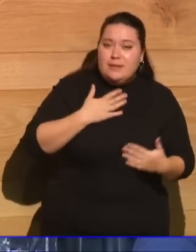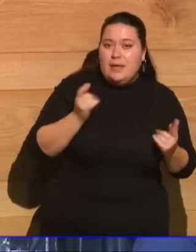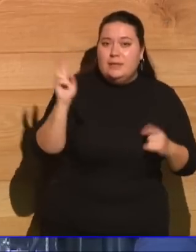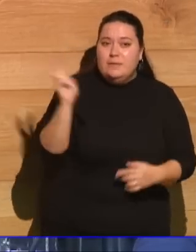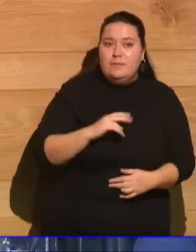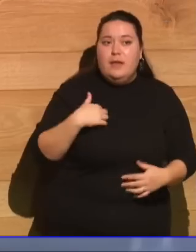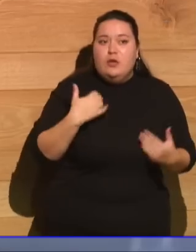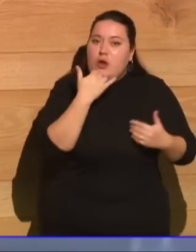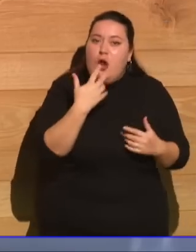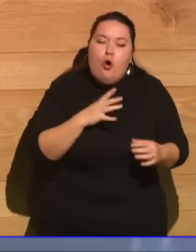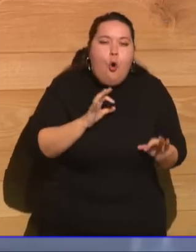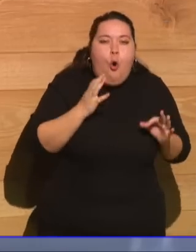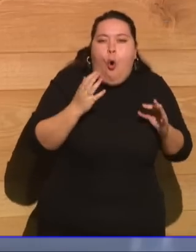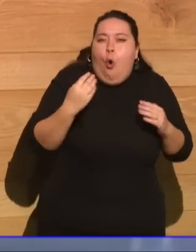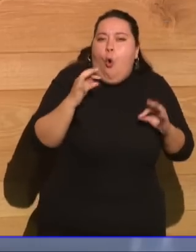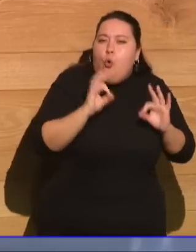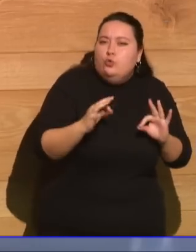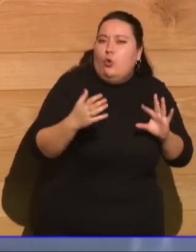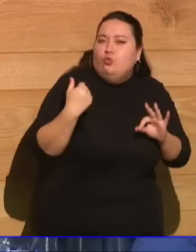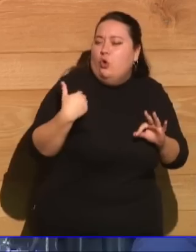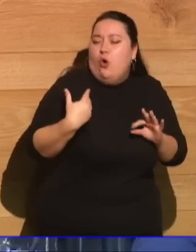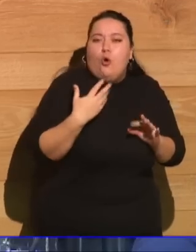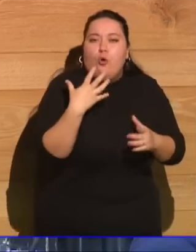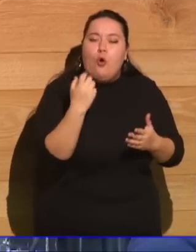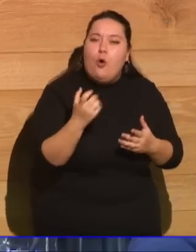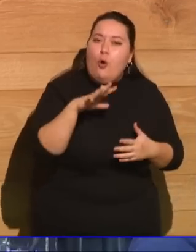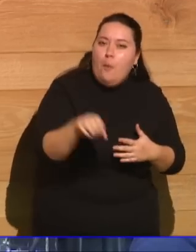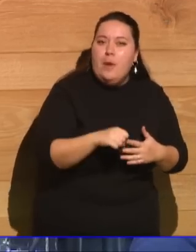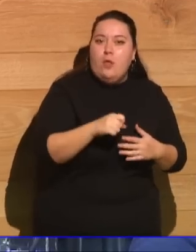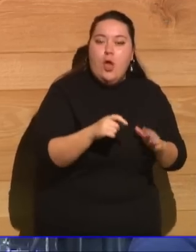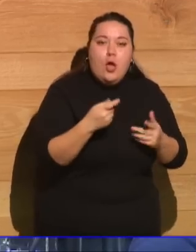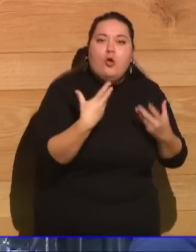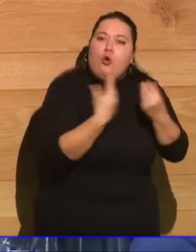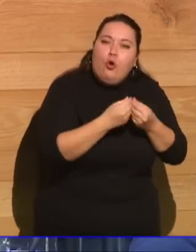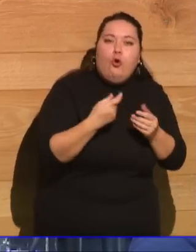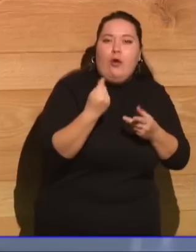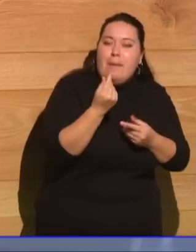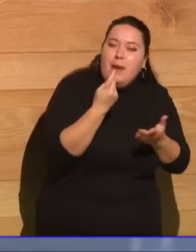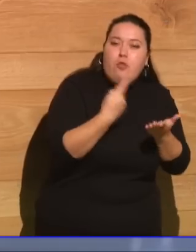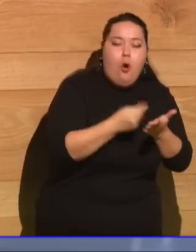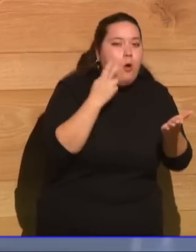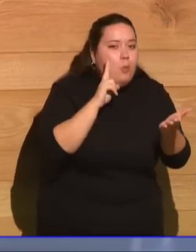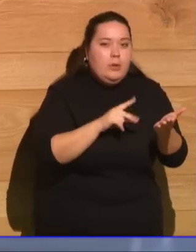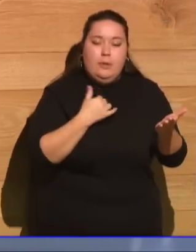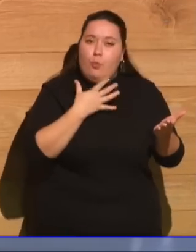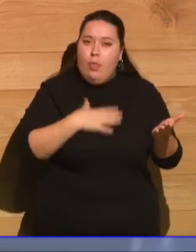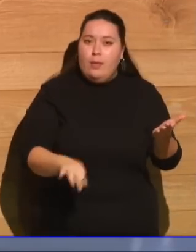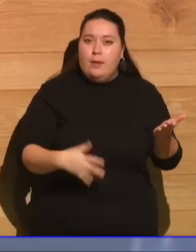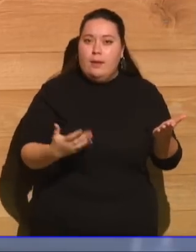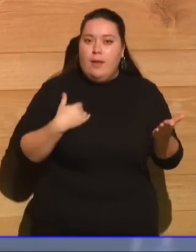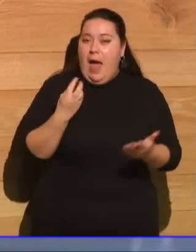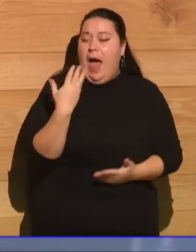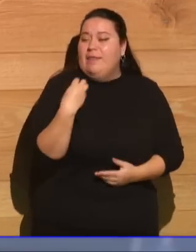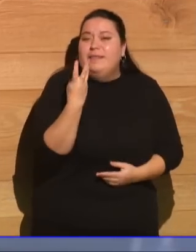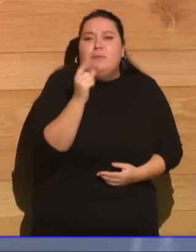snack recién No comprado digas casas. y Sí, con el precio puesto. Sí, es verdad, es verdad. Gentuza. Yo Vale. tengo. Yo Si puedo- Que lo abrimos- acabas de comprar hace